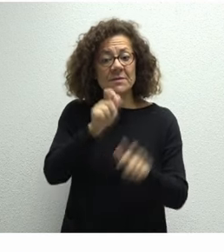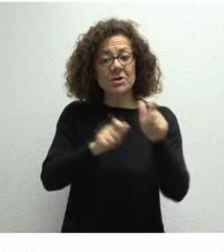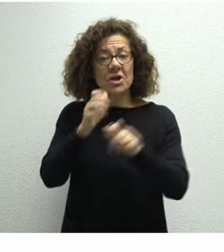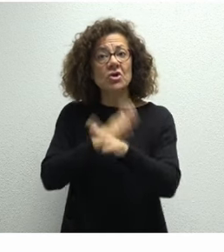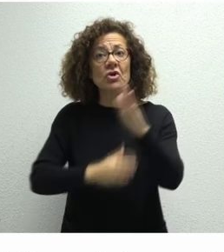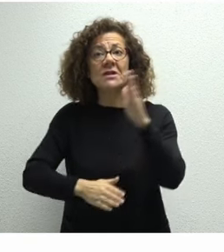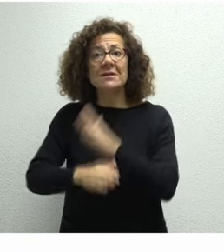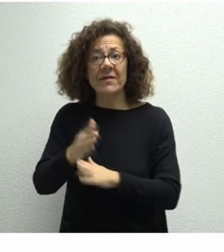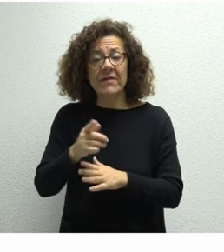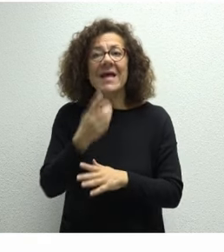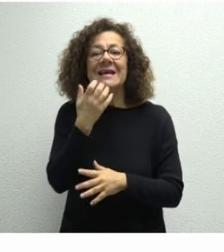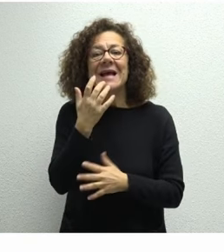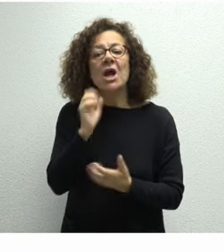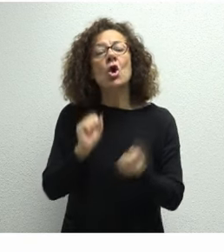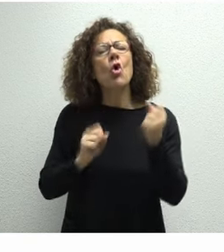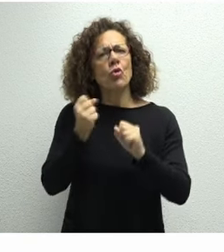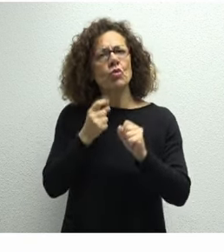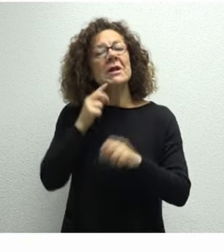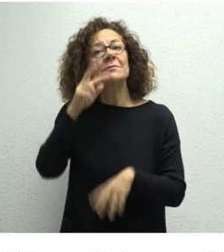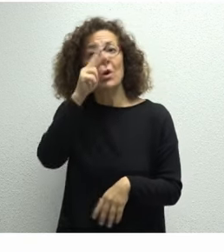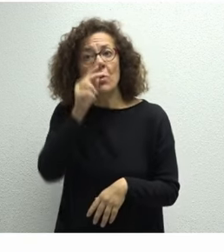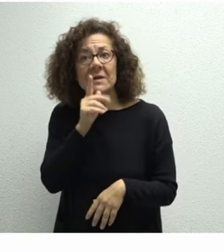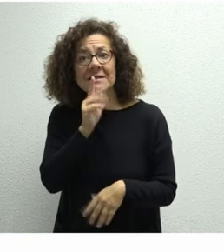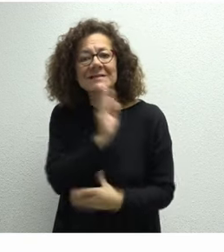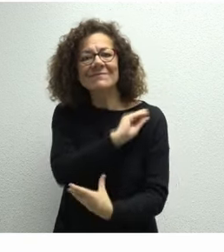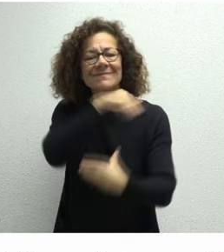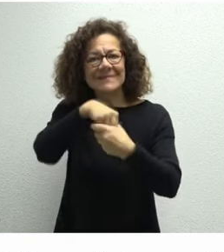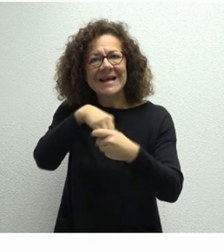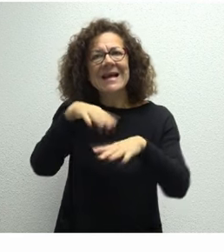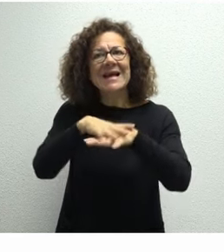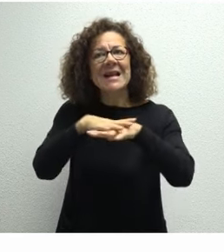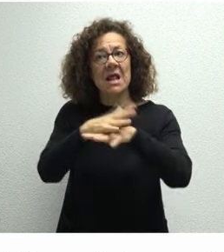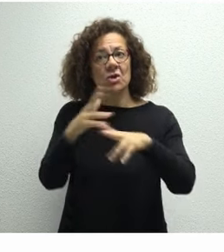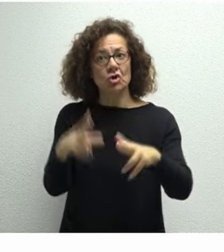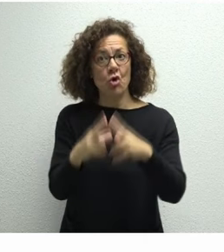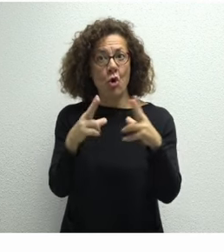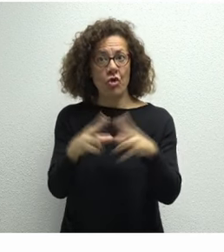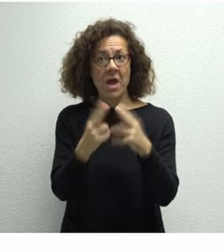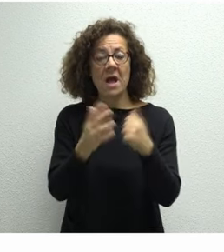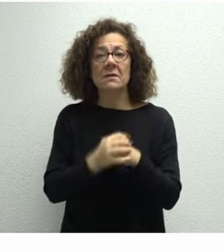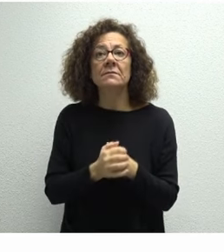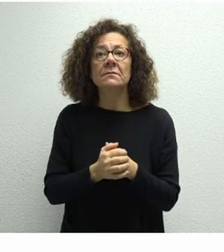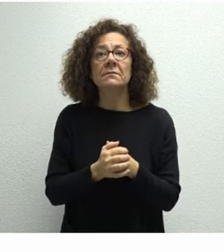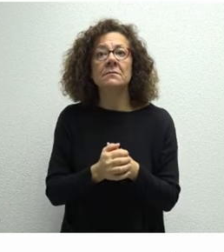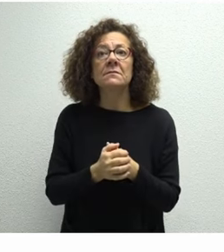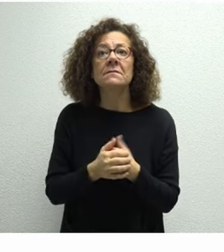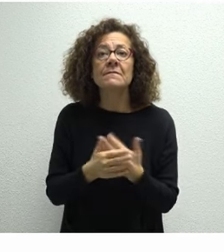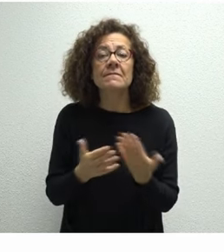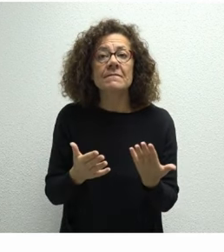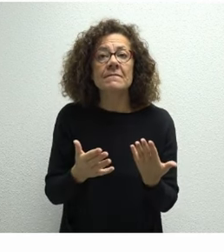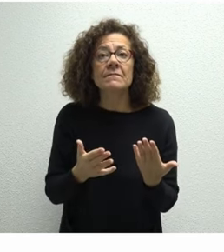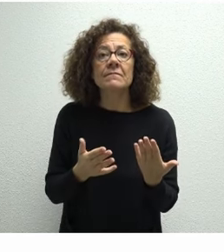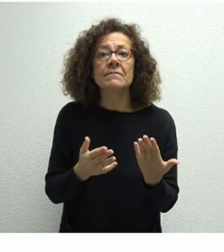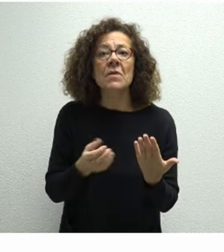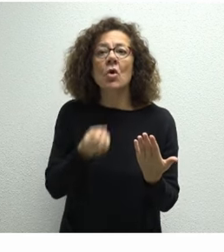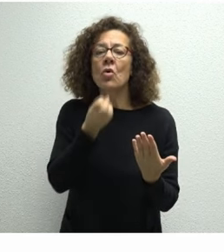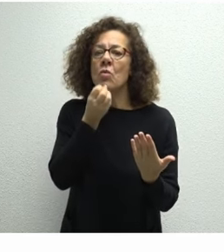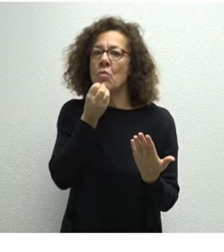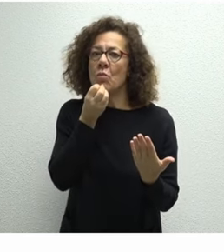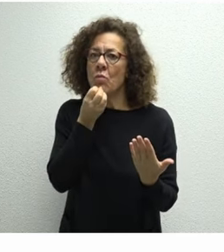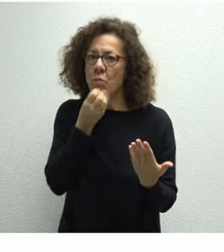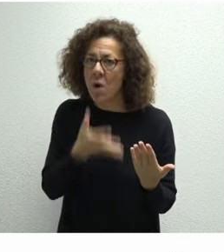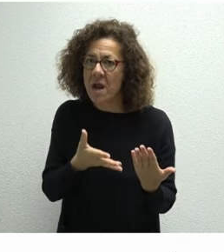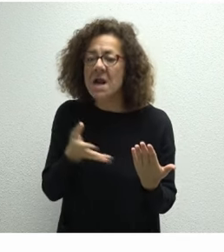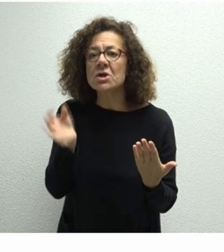discapacidad con conductas que preocupan están en las redes sociales con buenas muy buenas